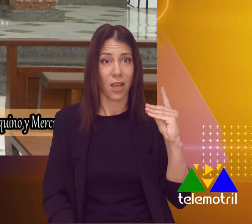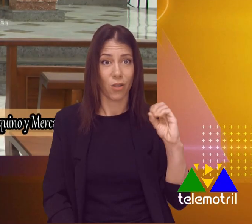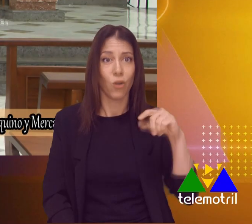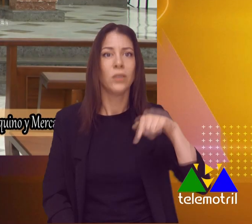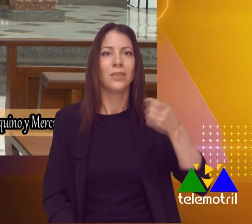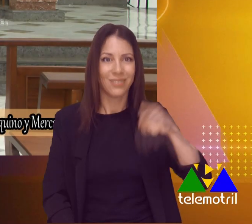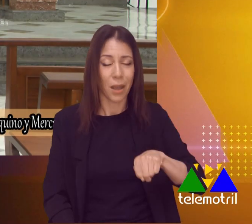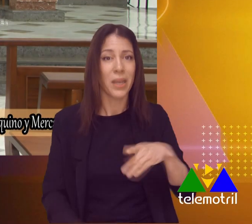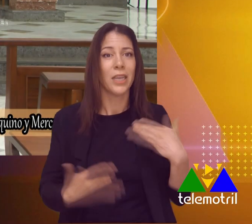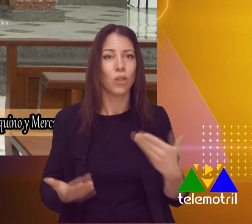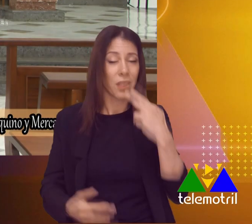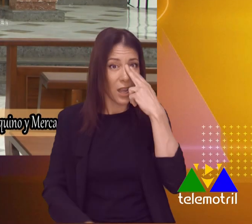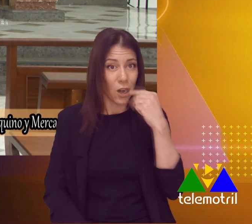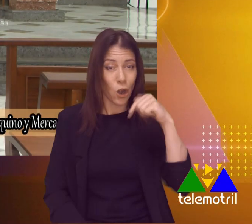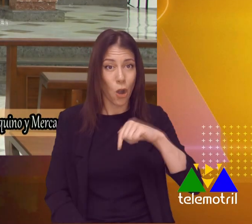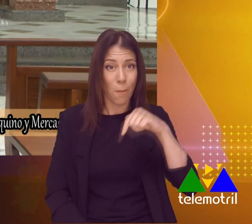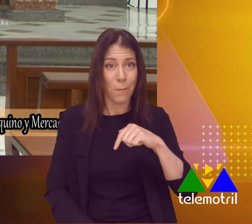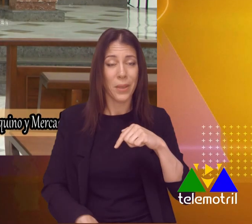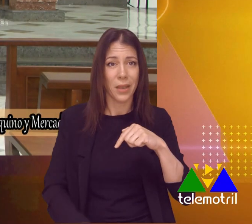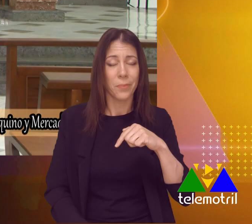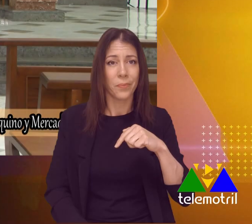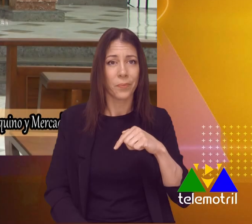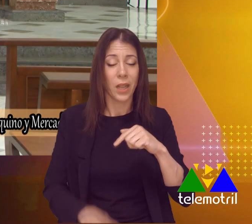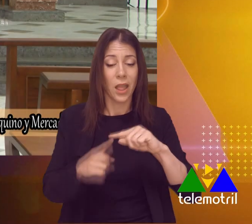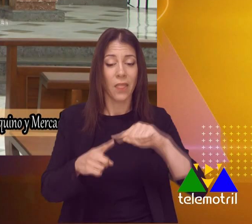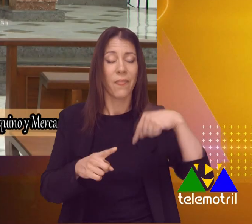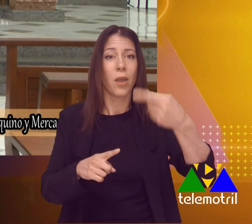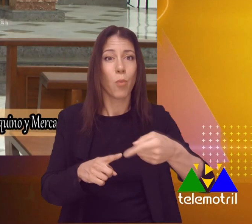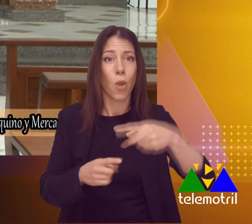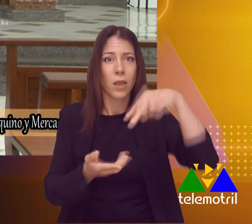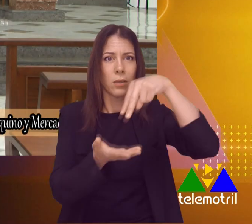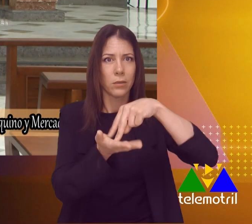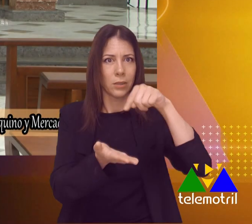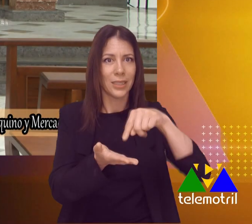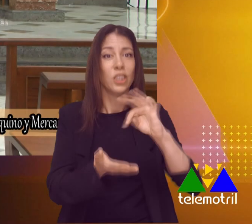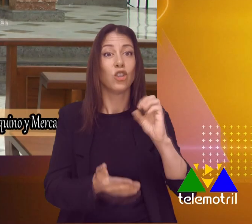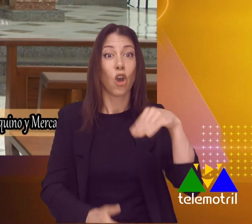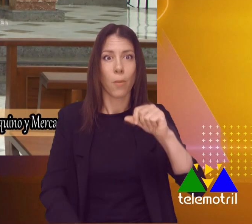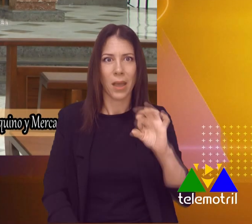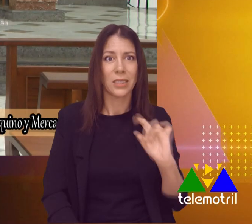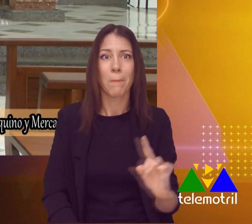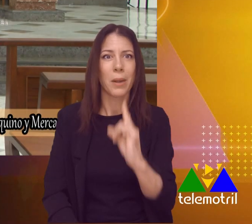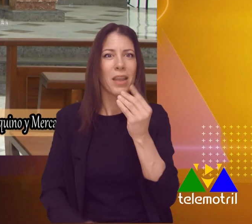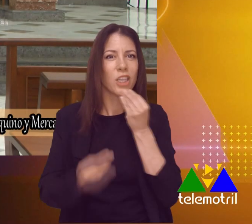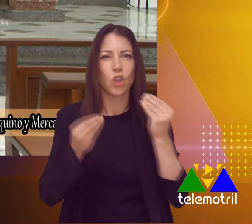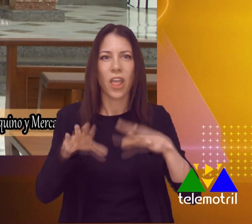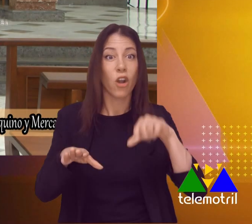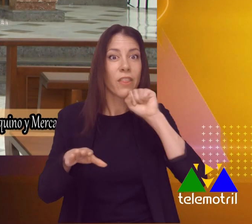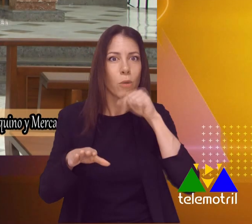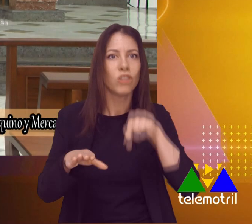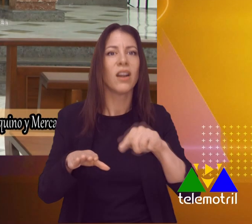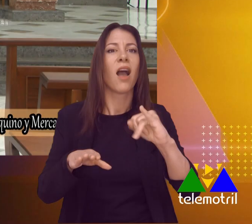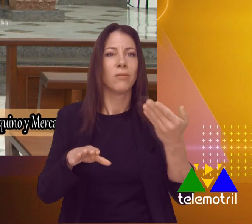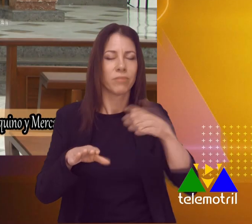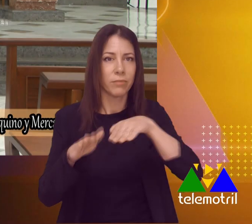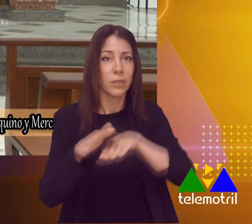este lado, a los pies del altar, se enterró Tomás de Aquino y Mercado, que fue el primer historiador de Motril,